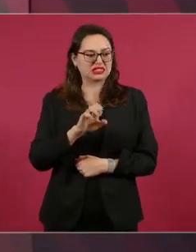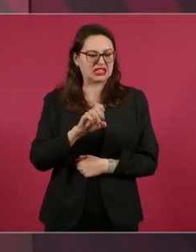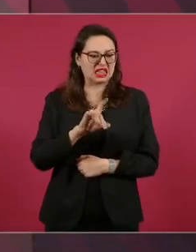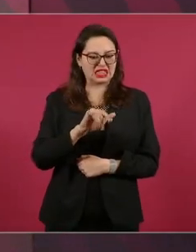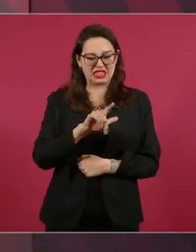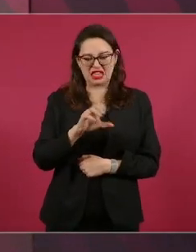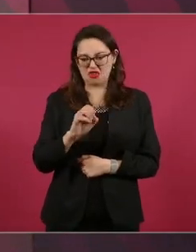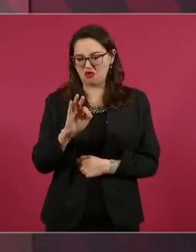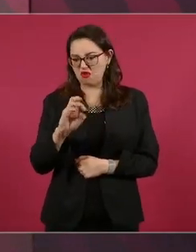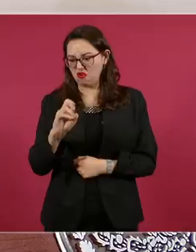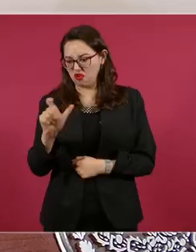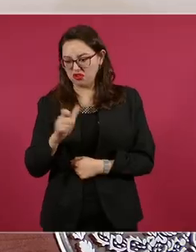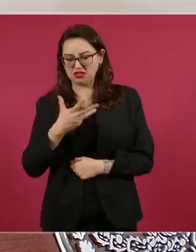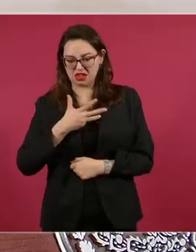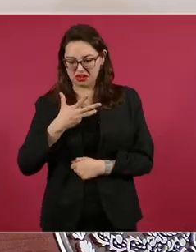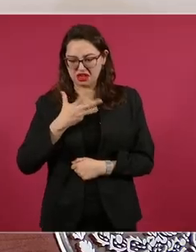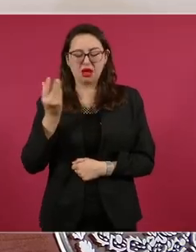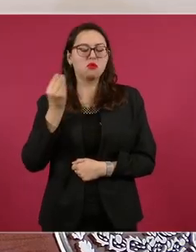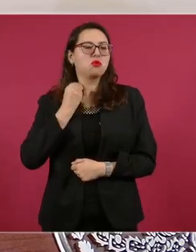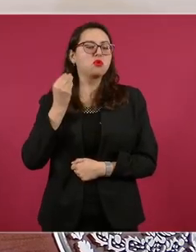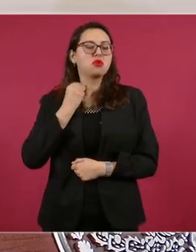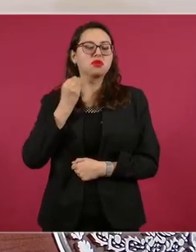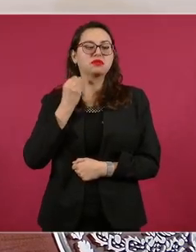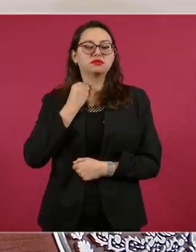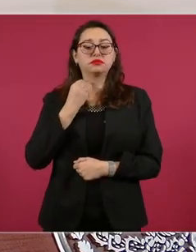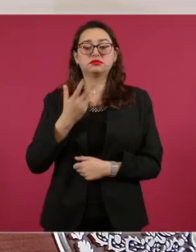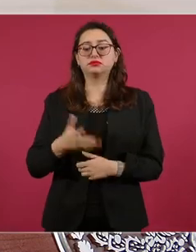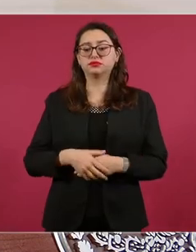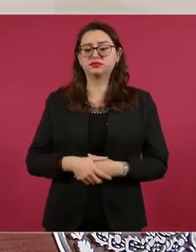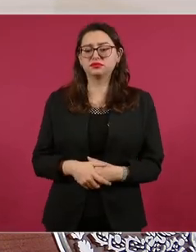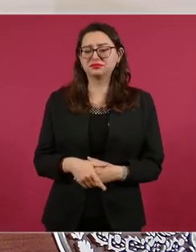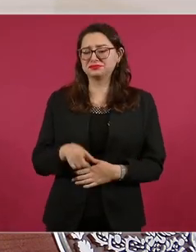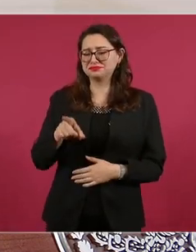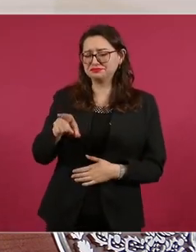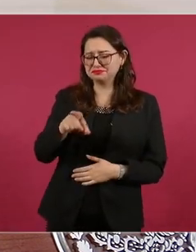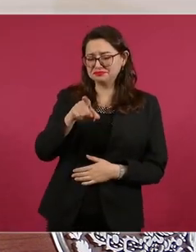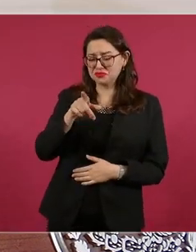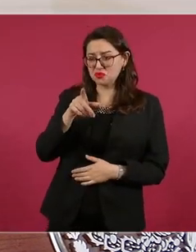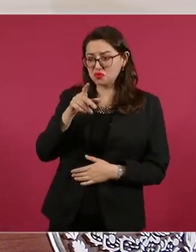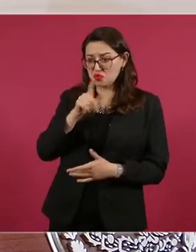Fox, y se anunciaban, decía, no